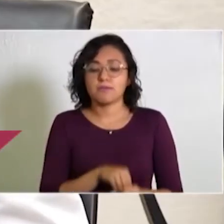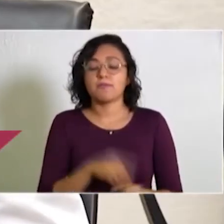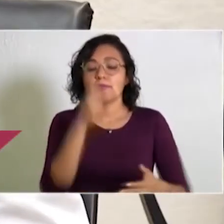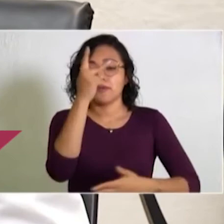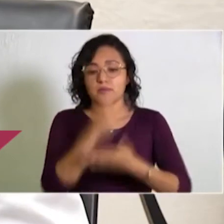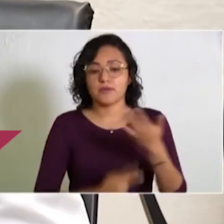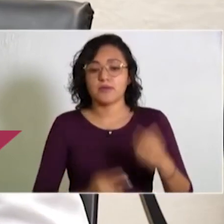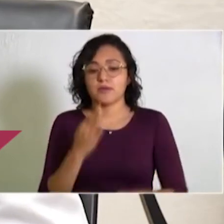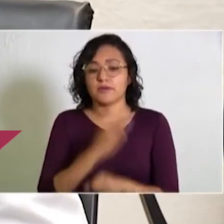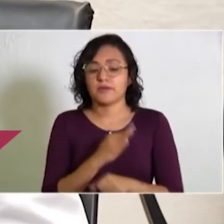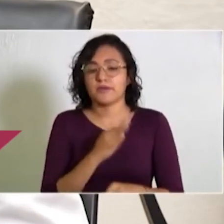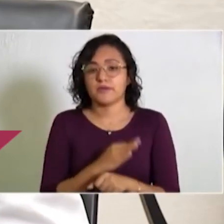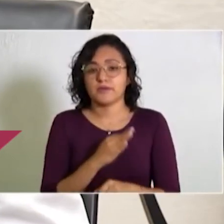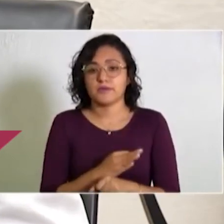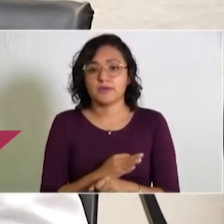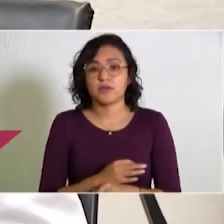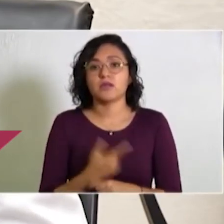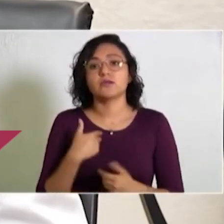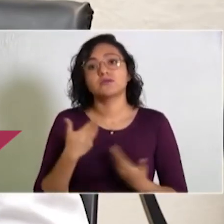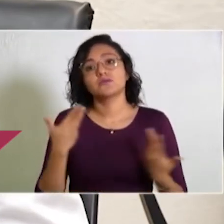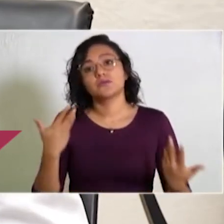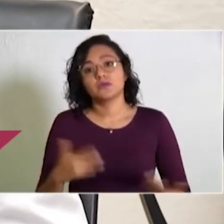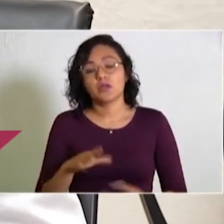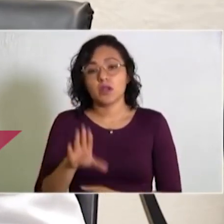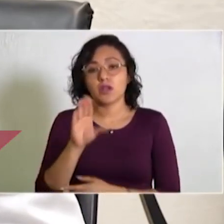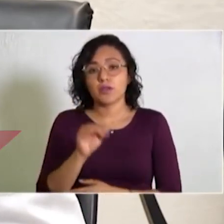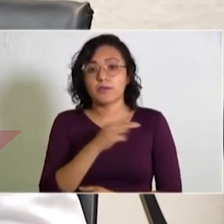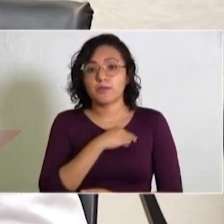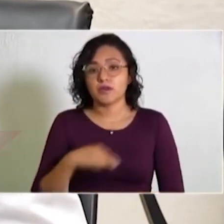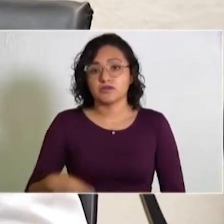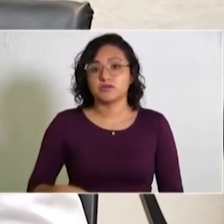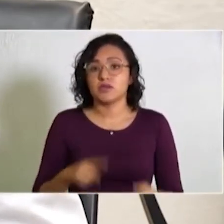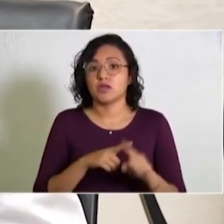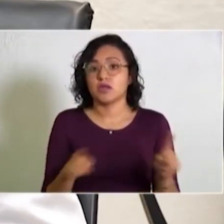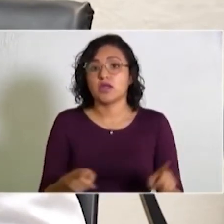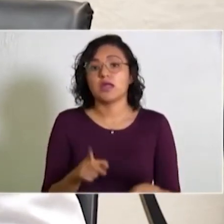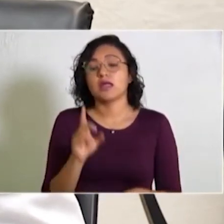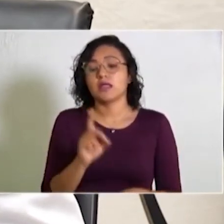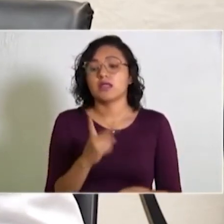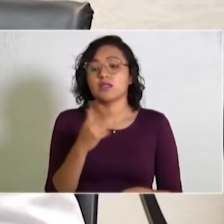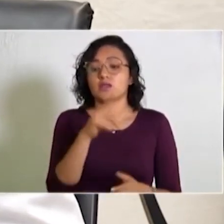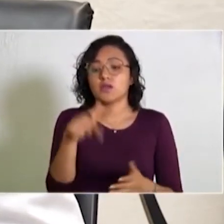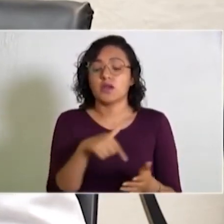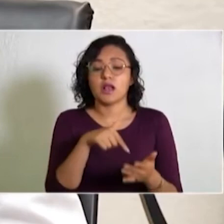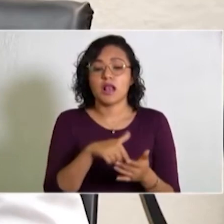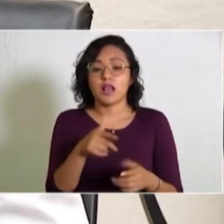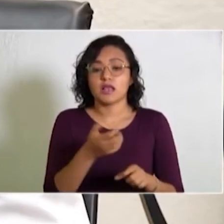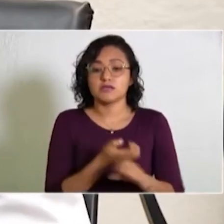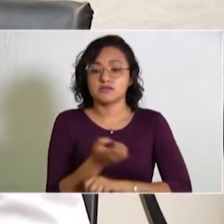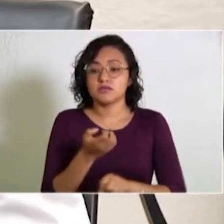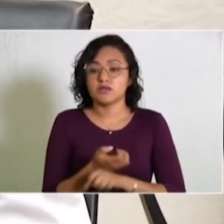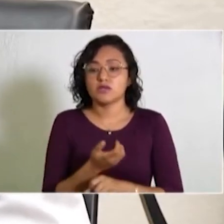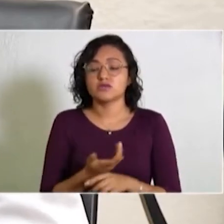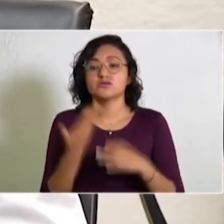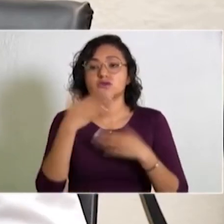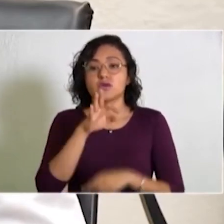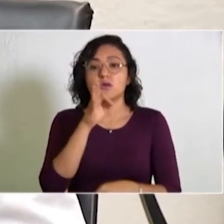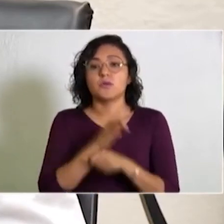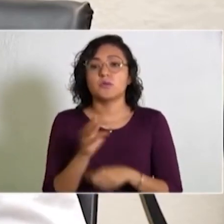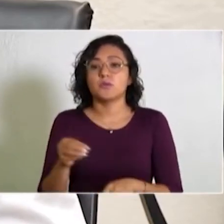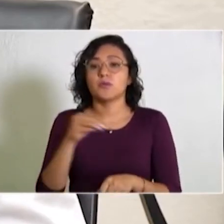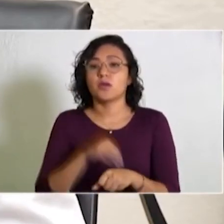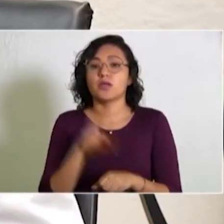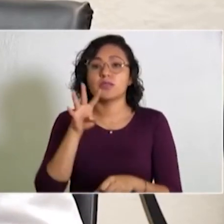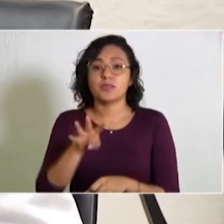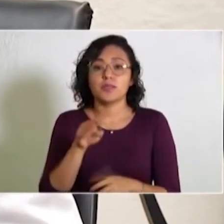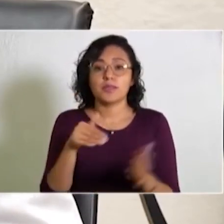programas, estamos, señor gobernador, incidiendo en 90 municipios de las 32 regiones del estado a través de la implementación